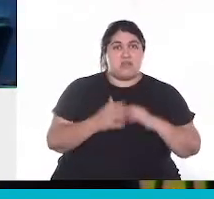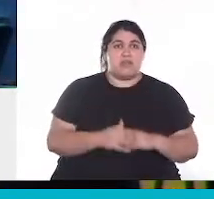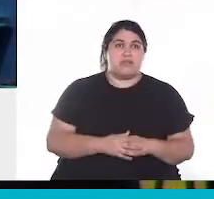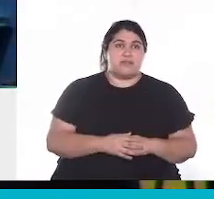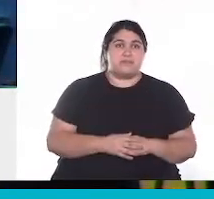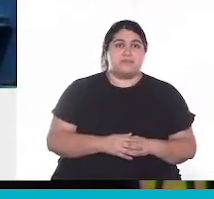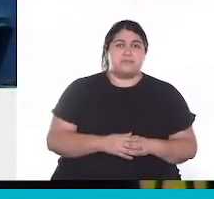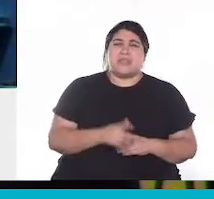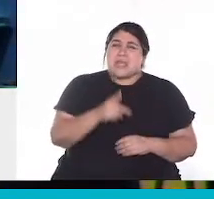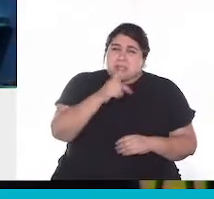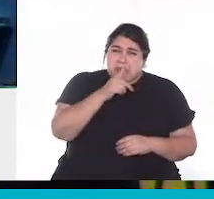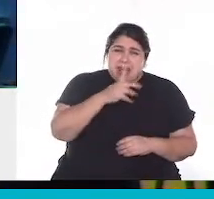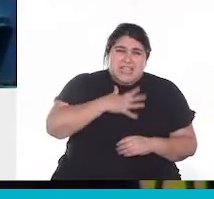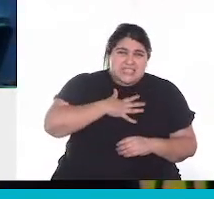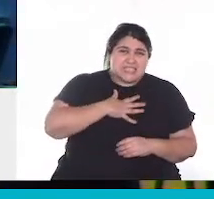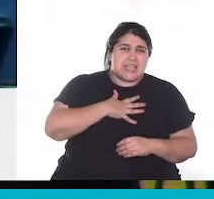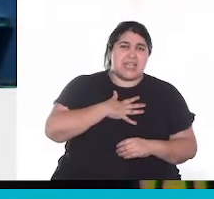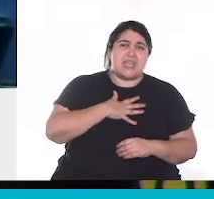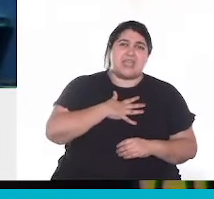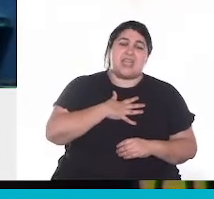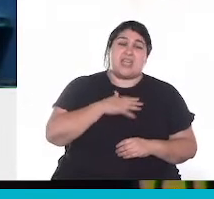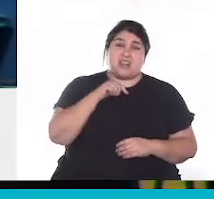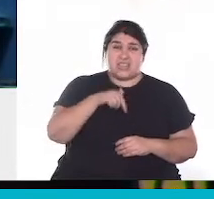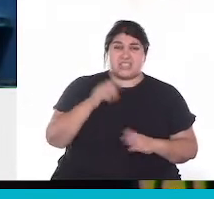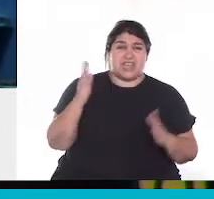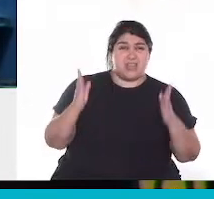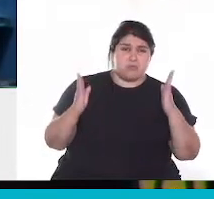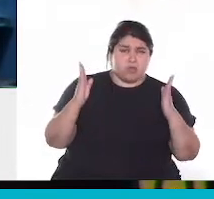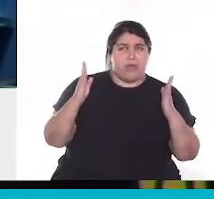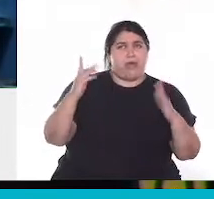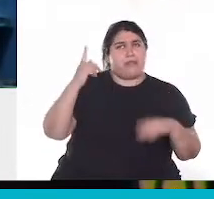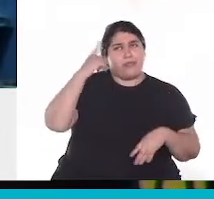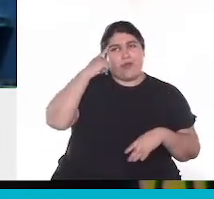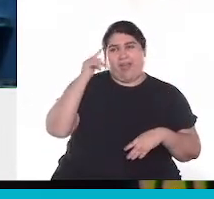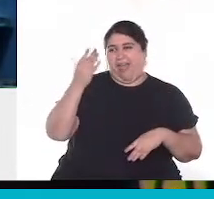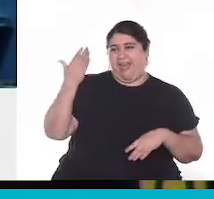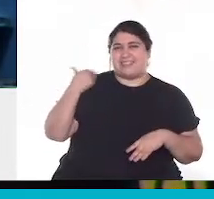me parece que es en este pedido a la reflexión que hacía la